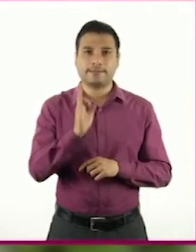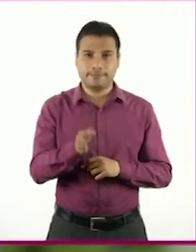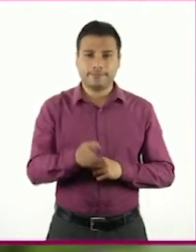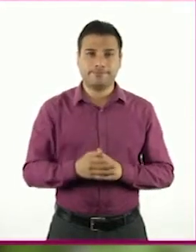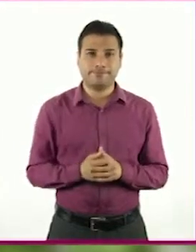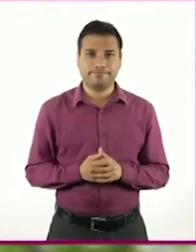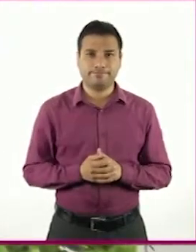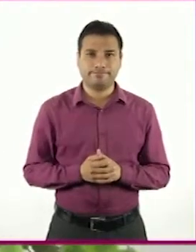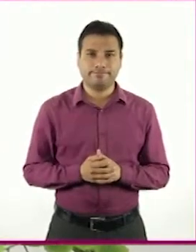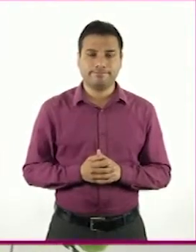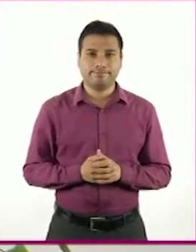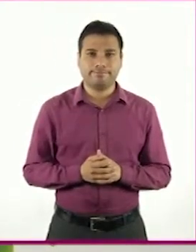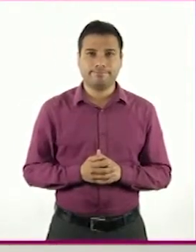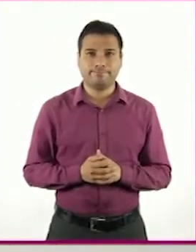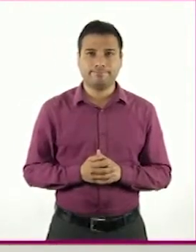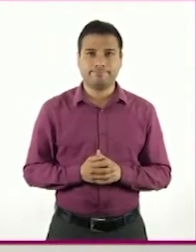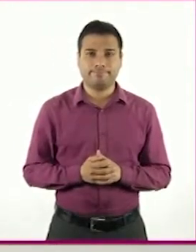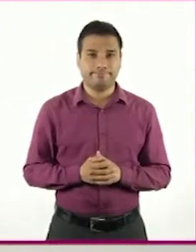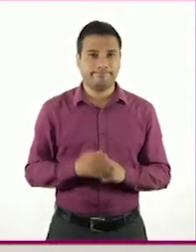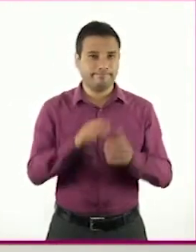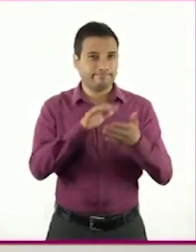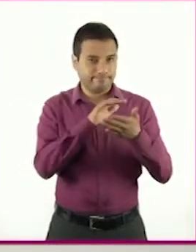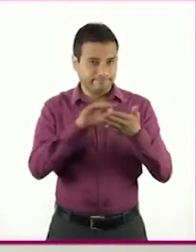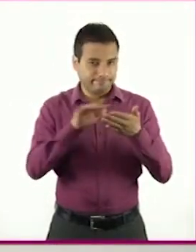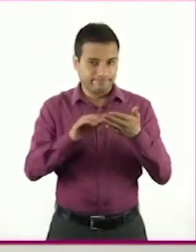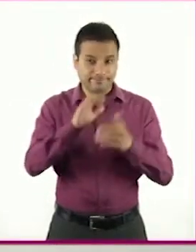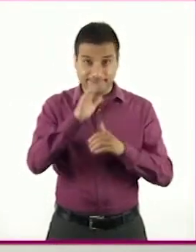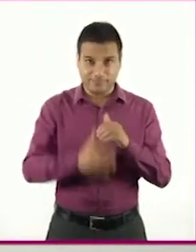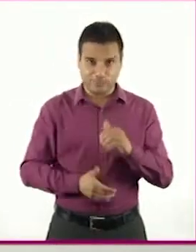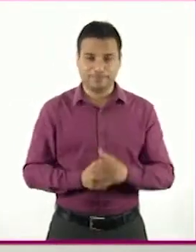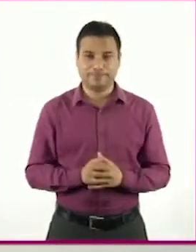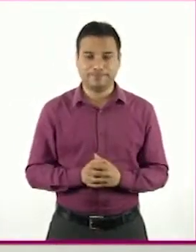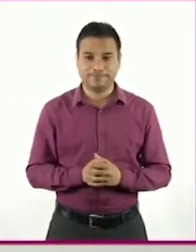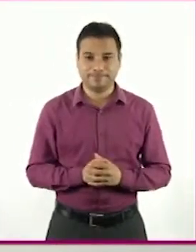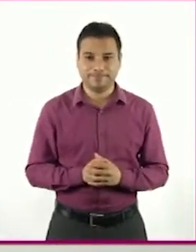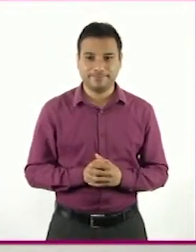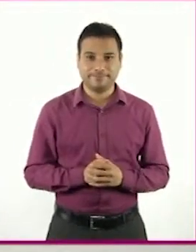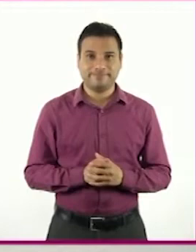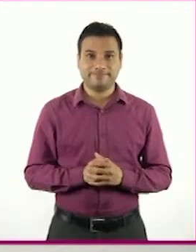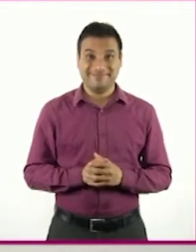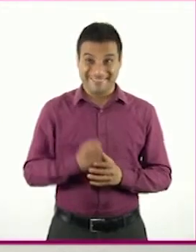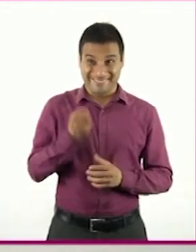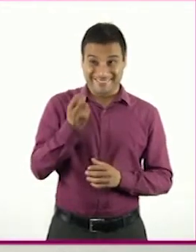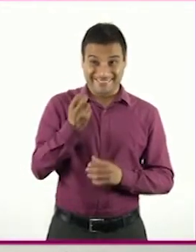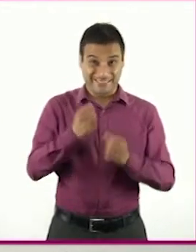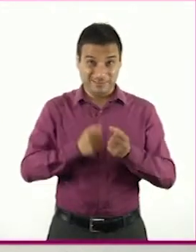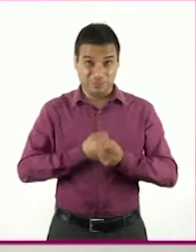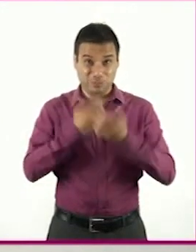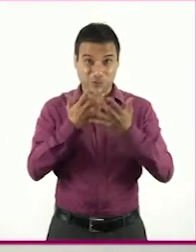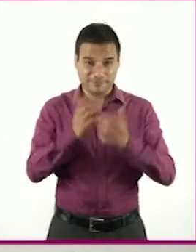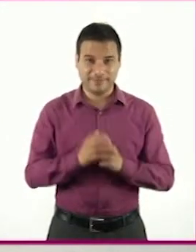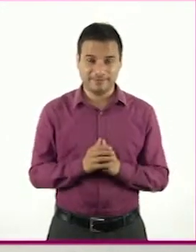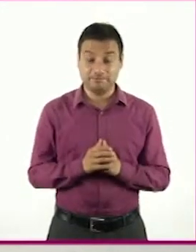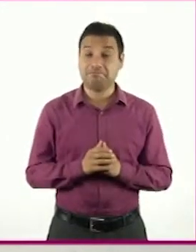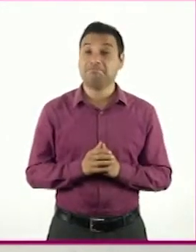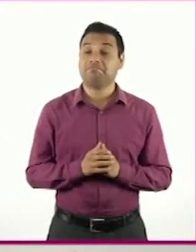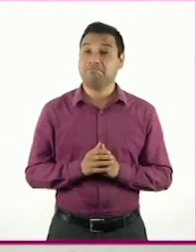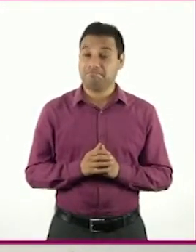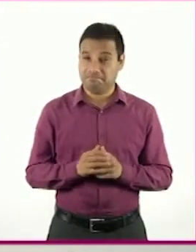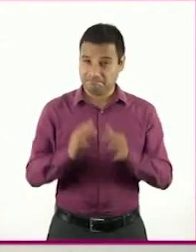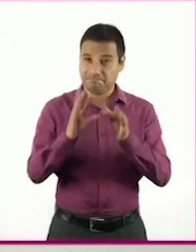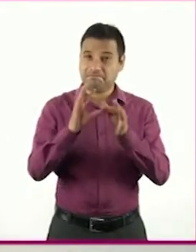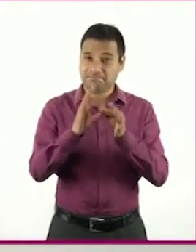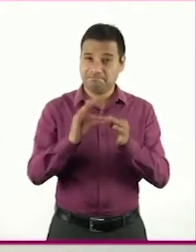mundo chicano. Hasta aquí la lectura. Este último poema nos permite apreciar una realidad mucho